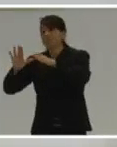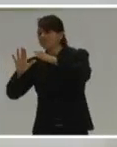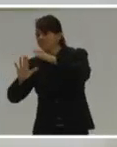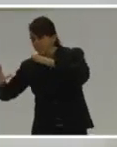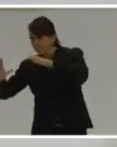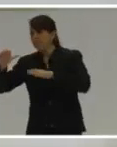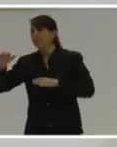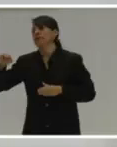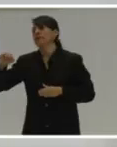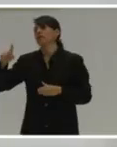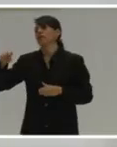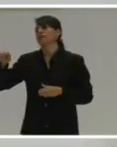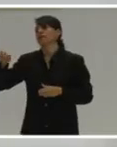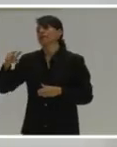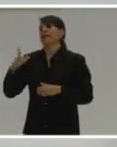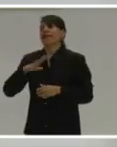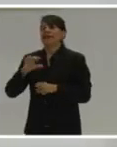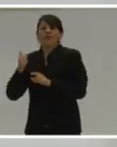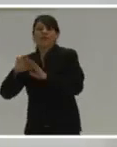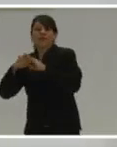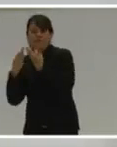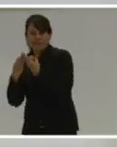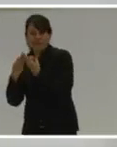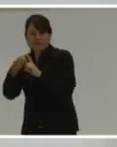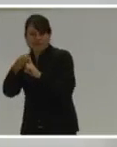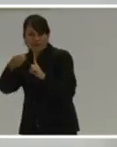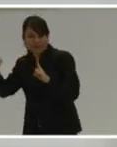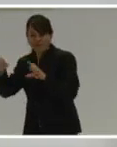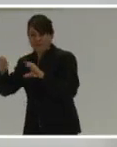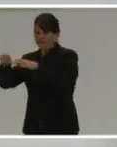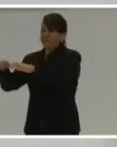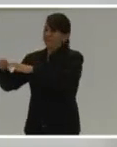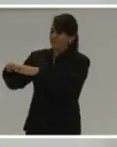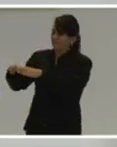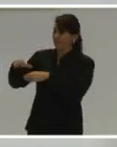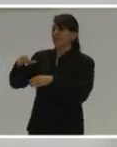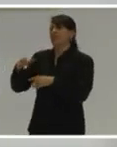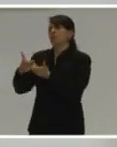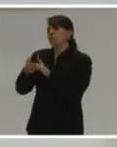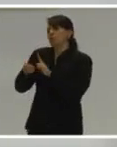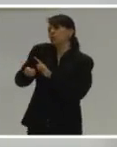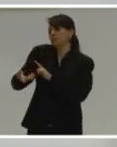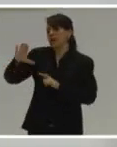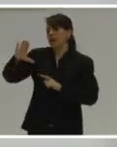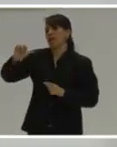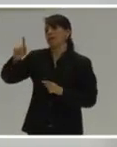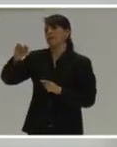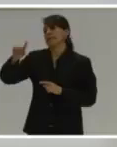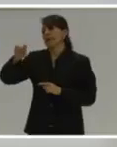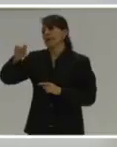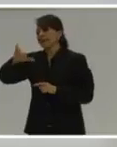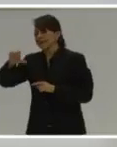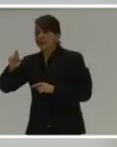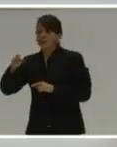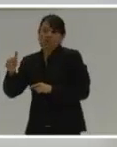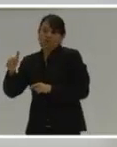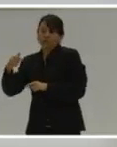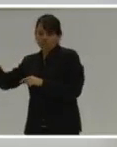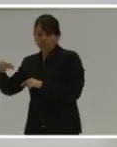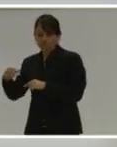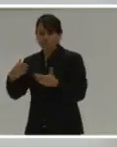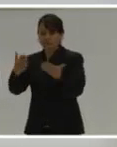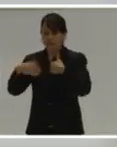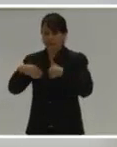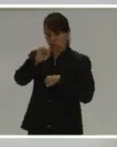tentas y las capitanías, ¿no? Y en la parte del sur también están igual los territorios